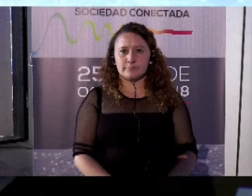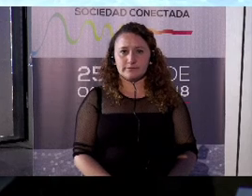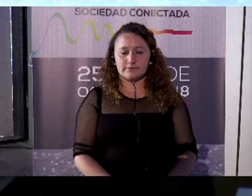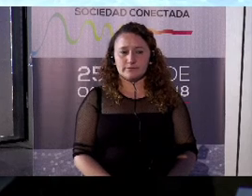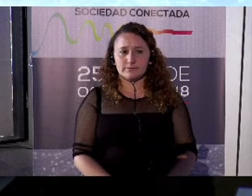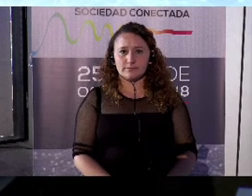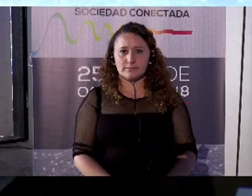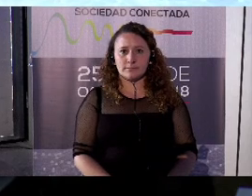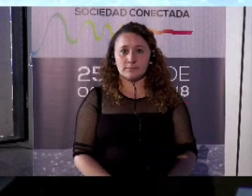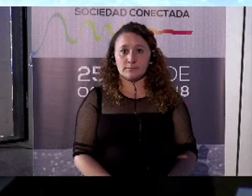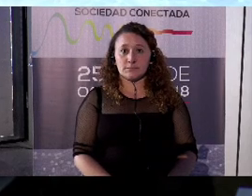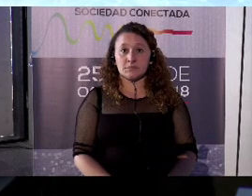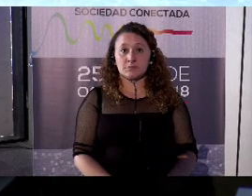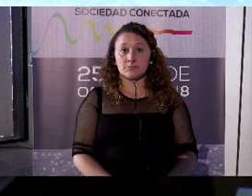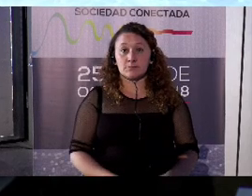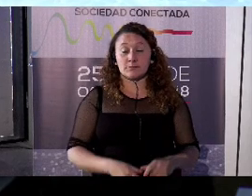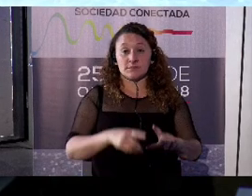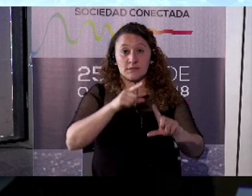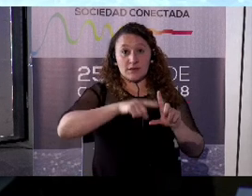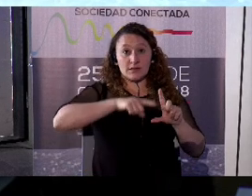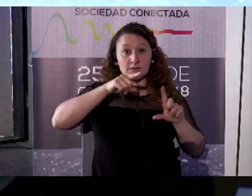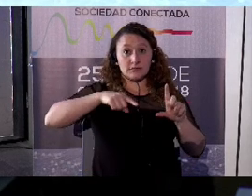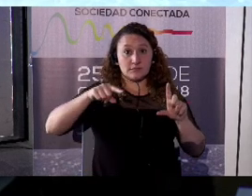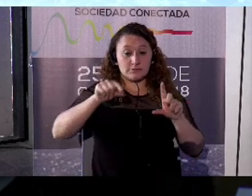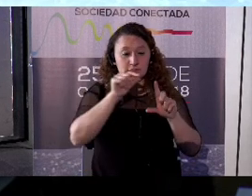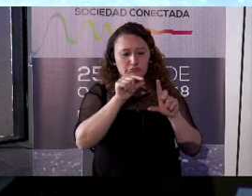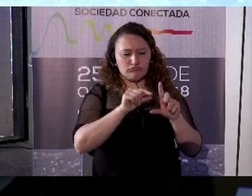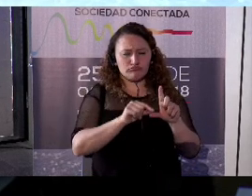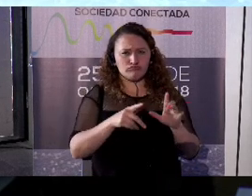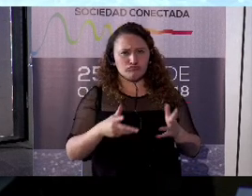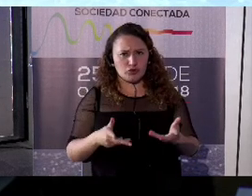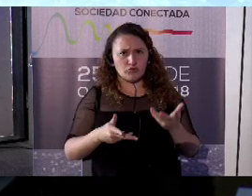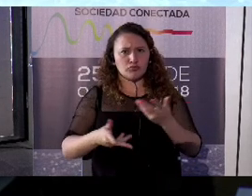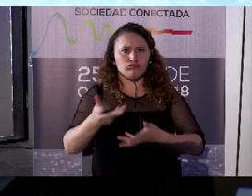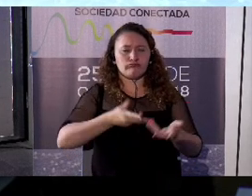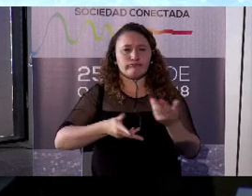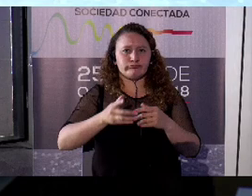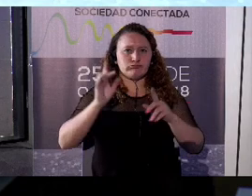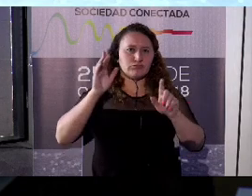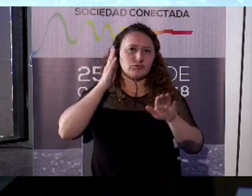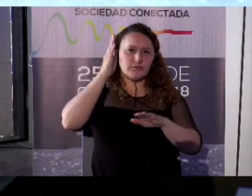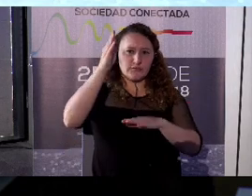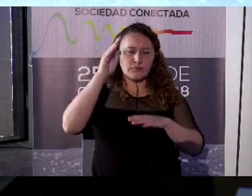spaces para compartir espectro en las redes inalámbricas futuras